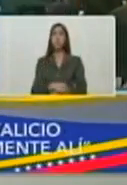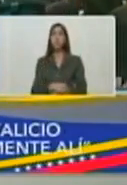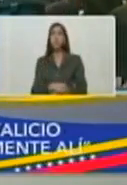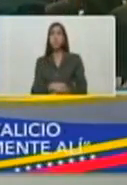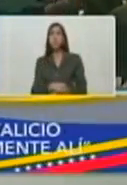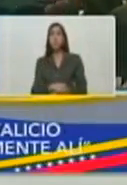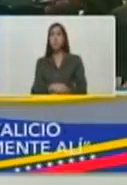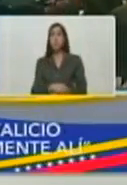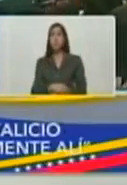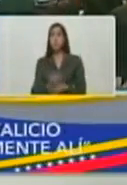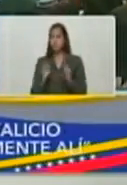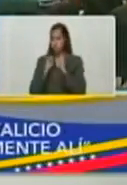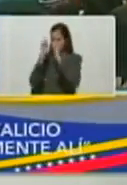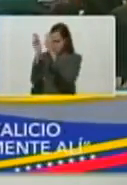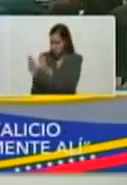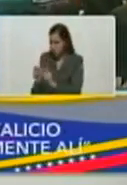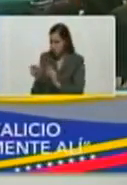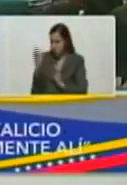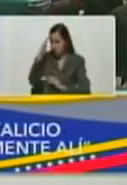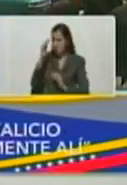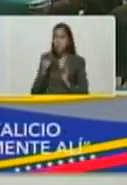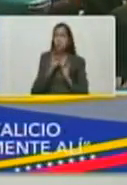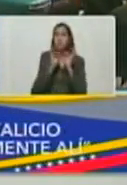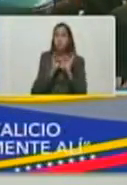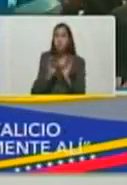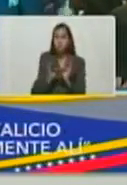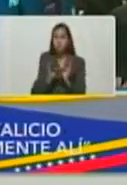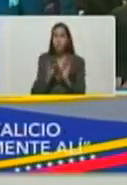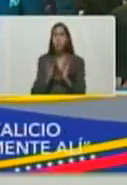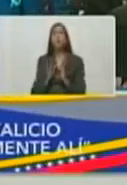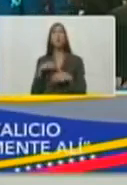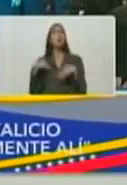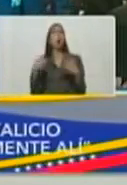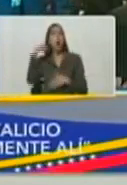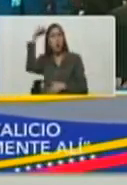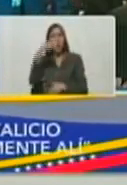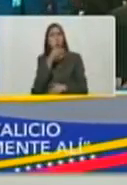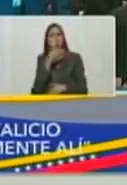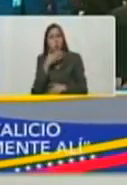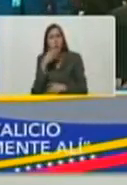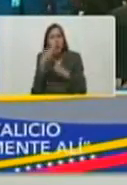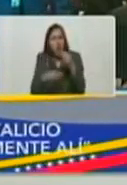Te encargo a ti, Ernesto. El primer regalito lo voy a dar yo, un video bien bonito que prepararon de Ali.